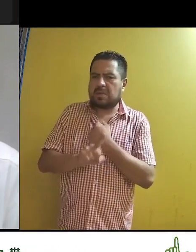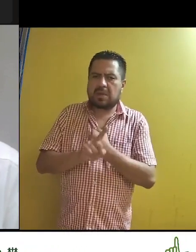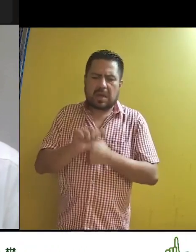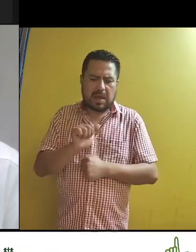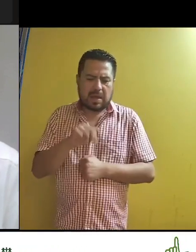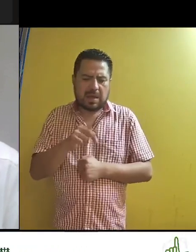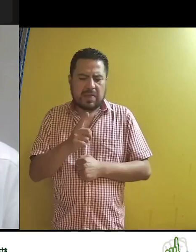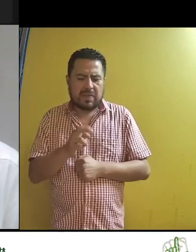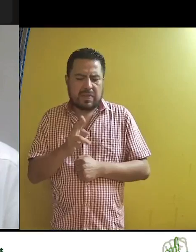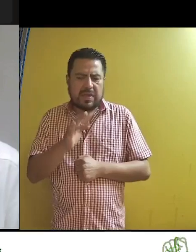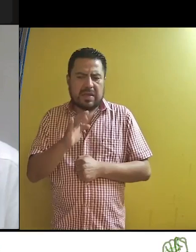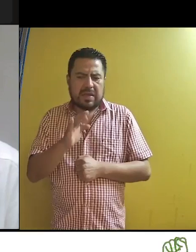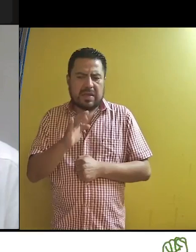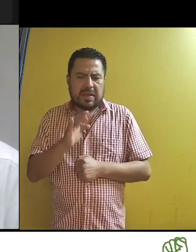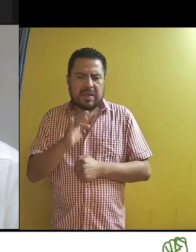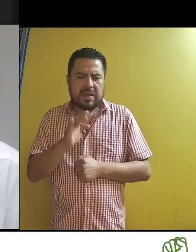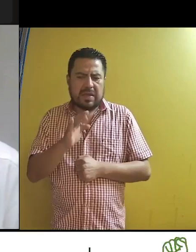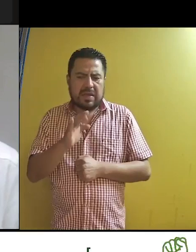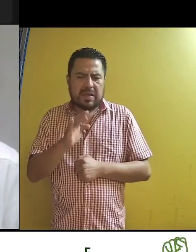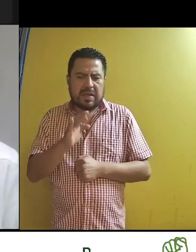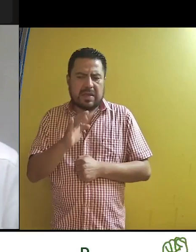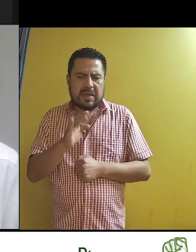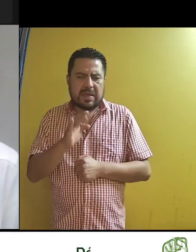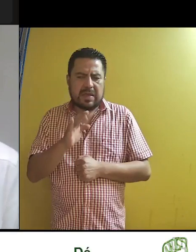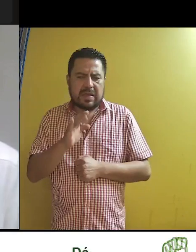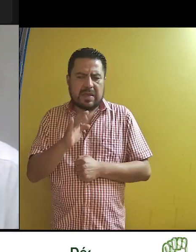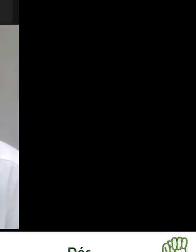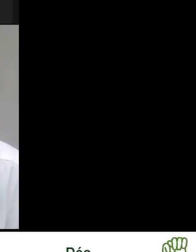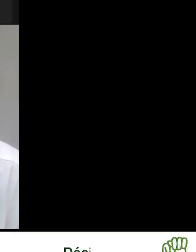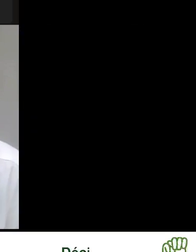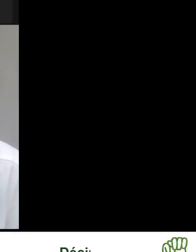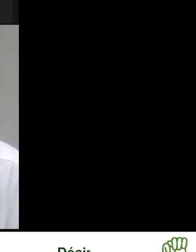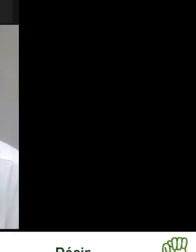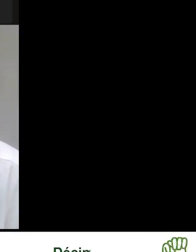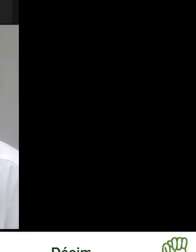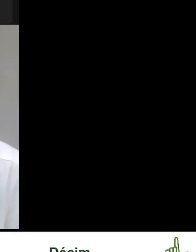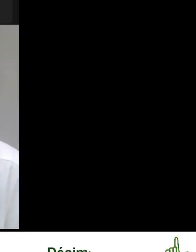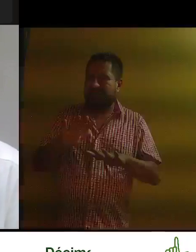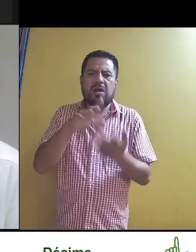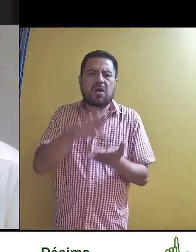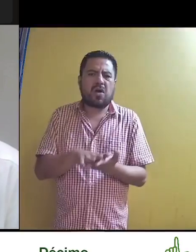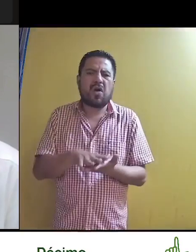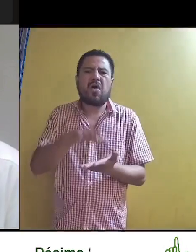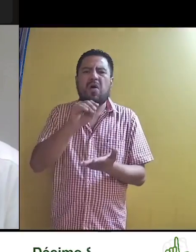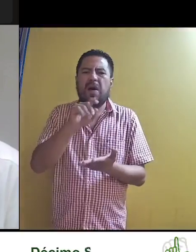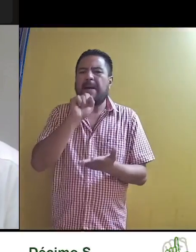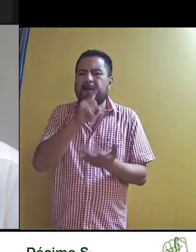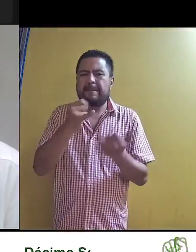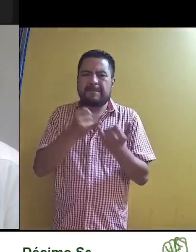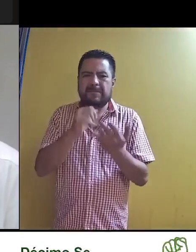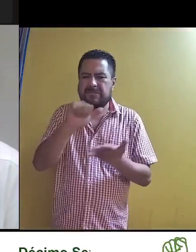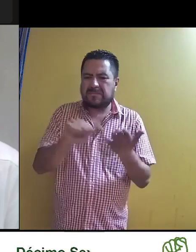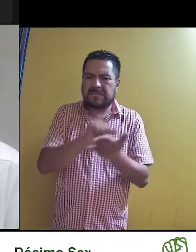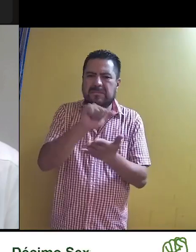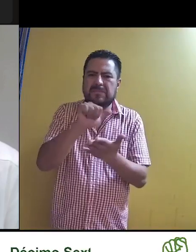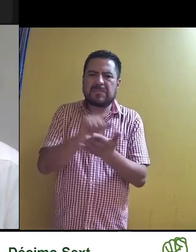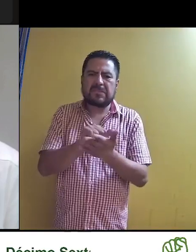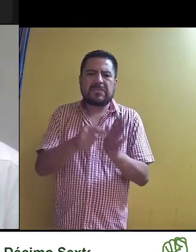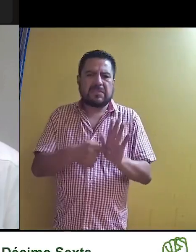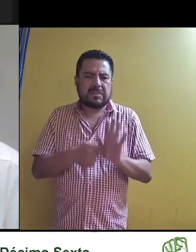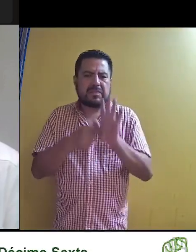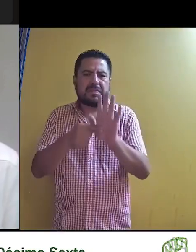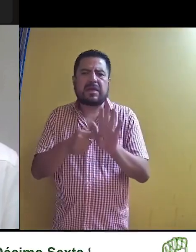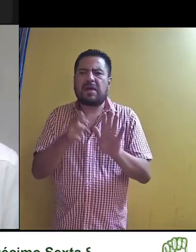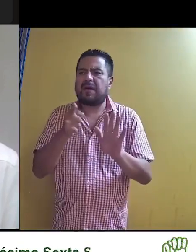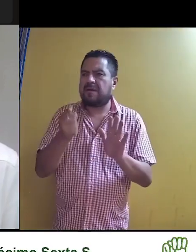Guevara Cárdenas simuló ser originario de Huixuco y que la copia fotostática del acta de nacimiento que presentó